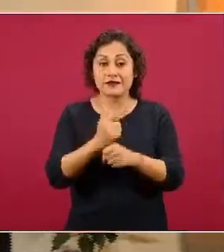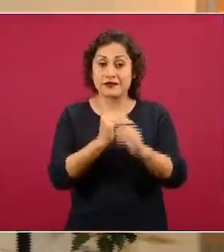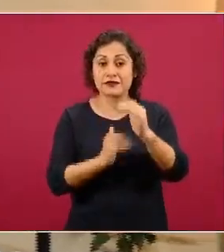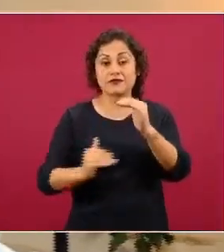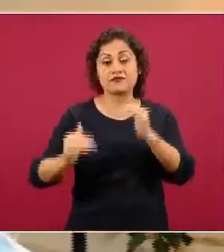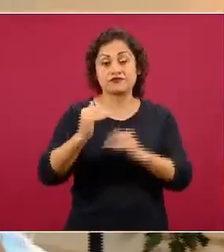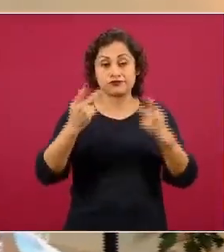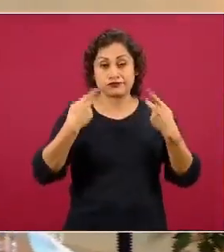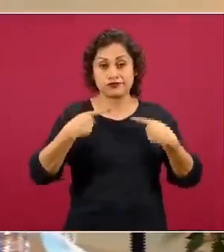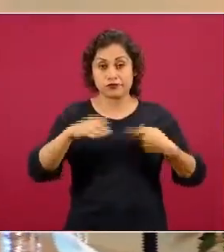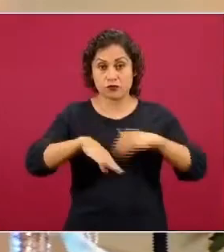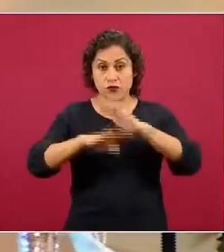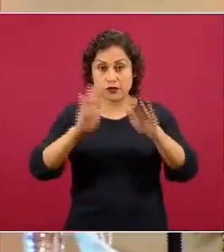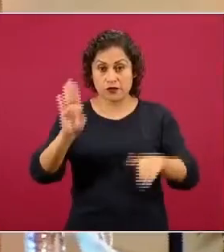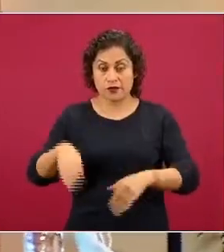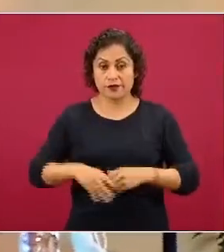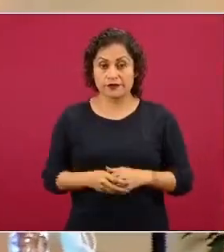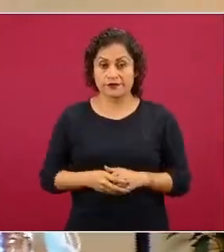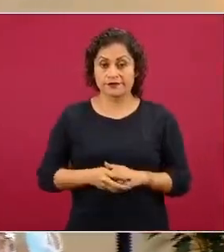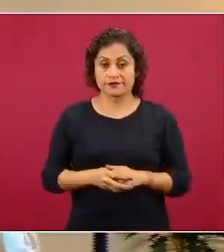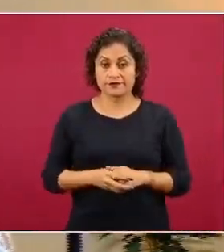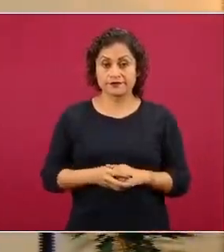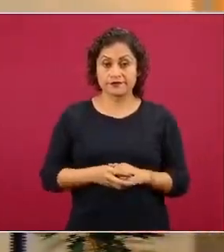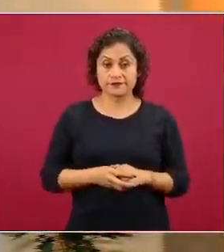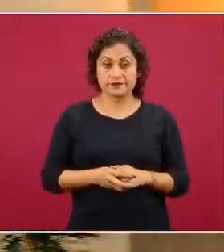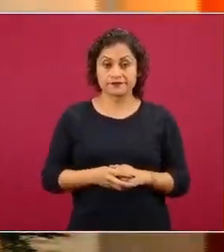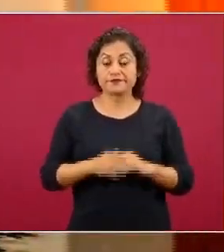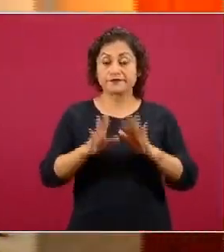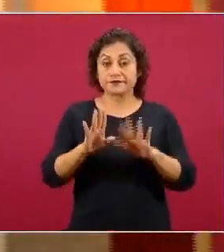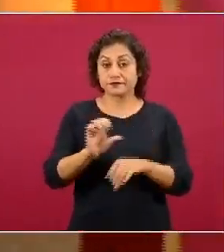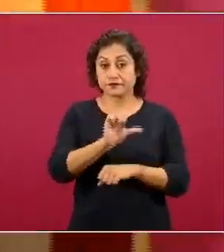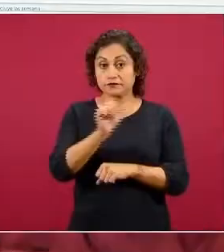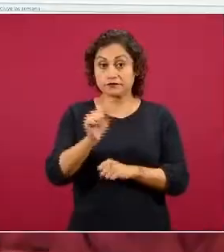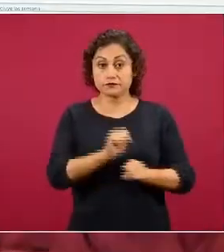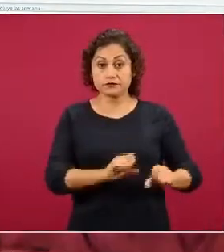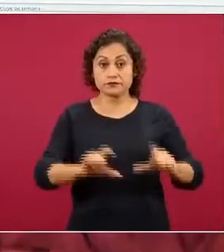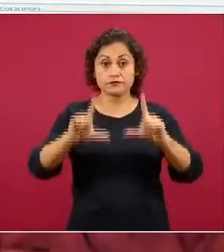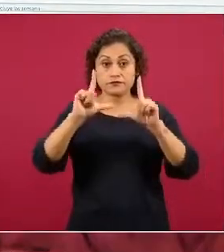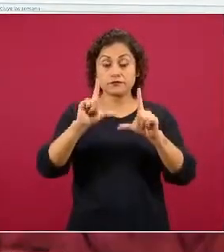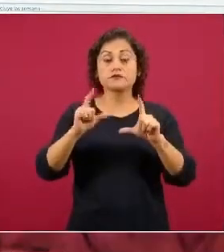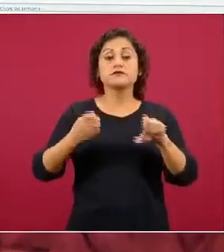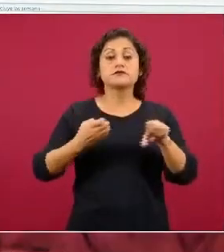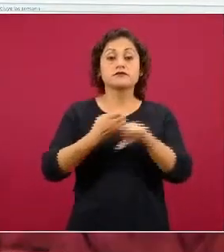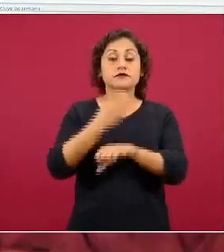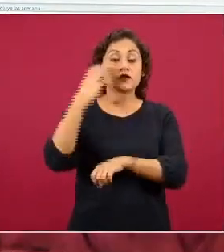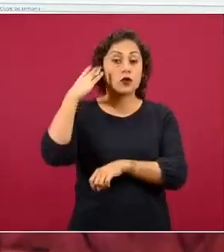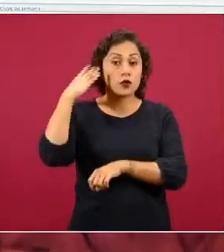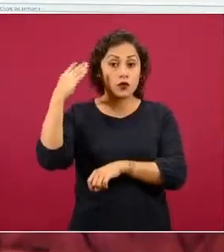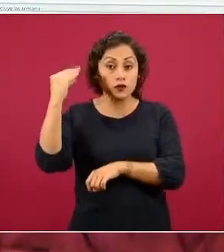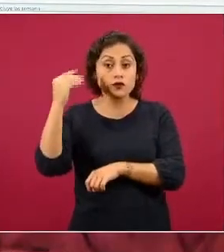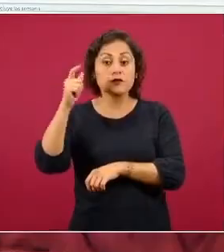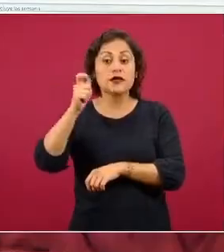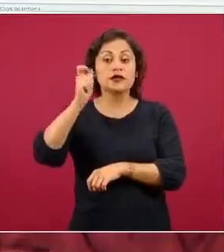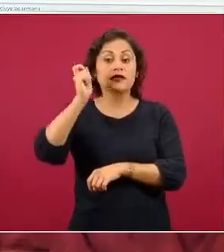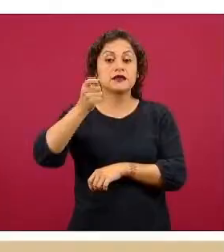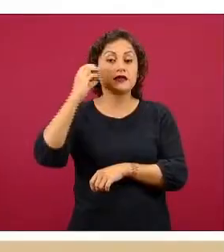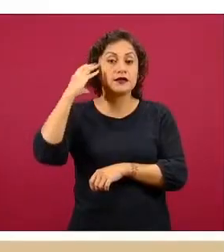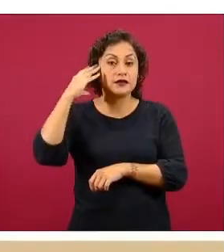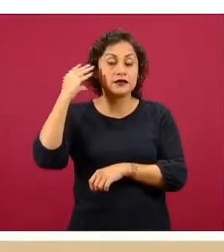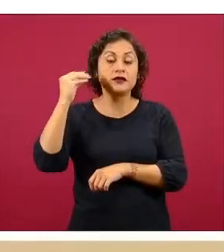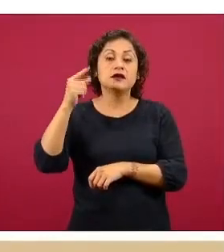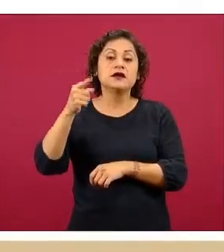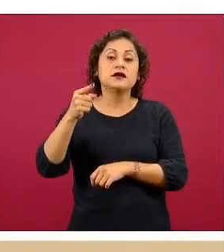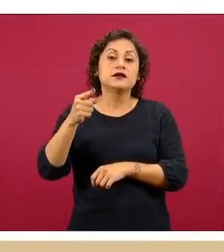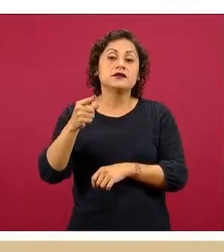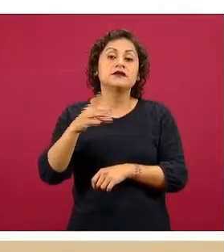las últimas semanas. La siguiente. Para el caso de Colima, el caso de Colima, donde también es